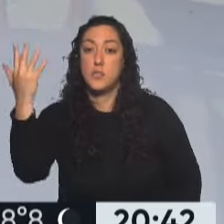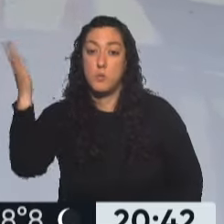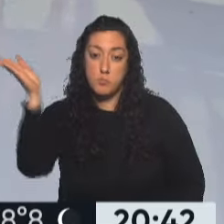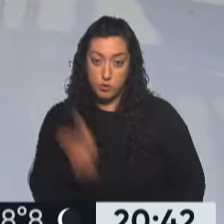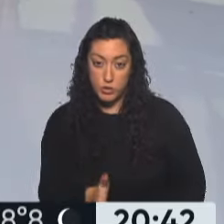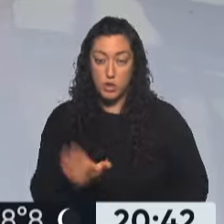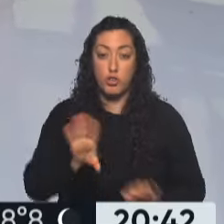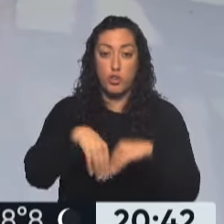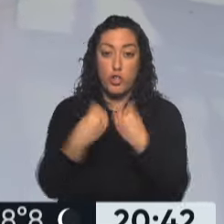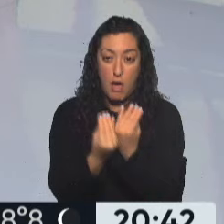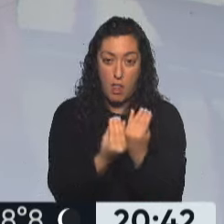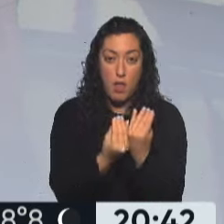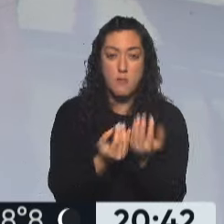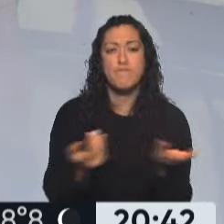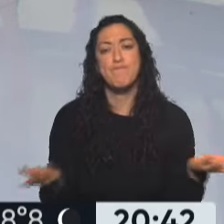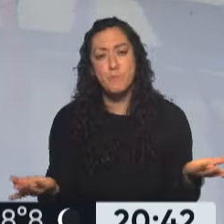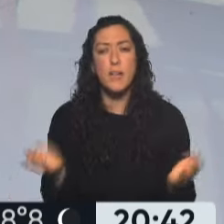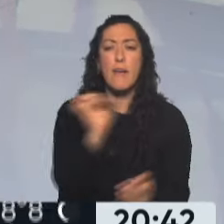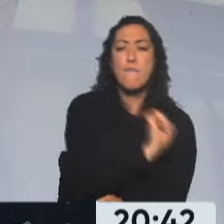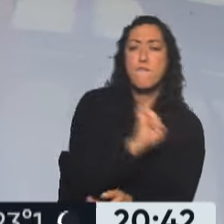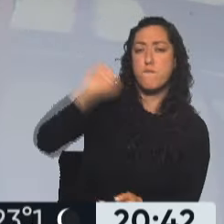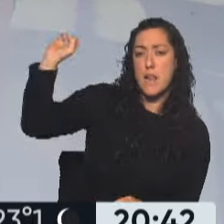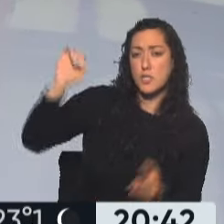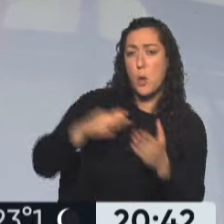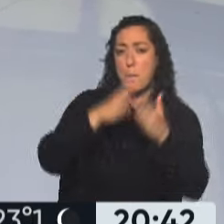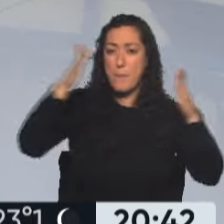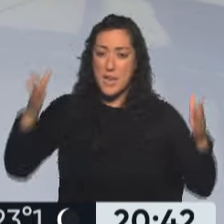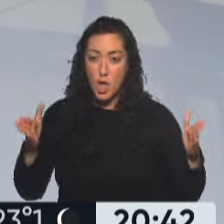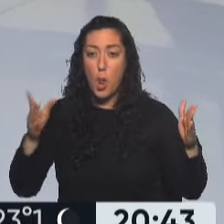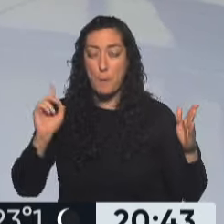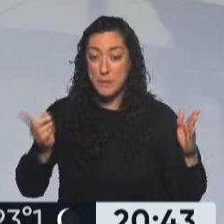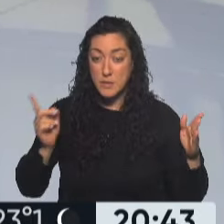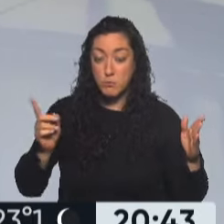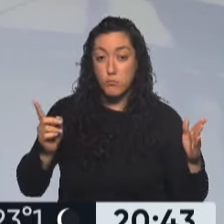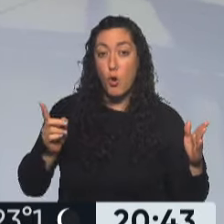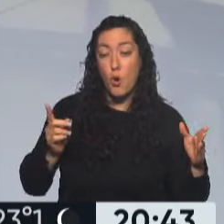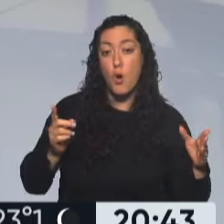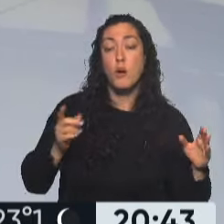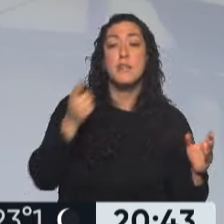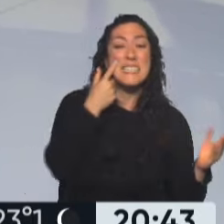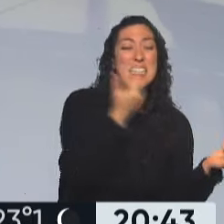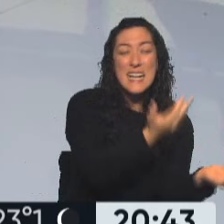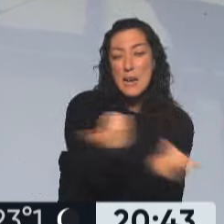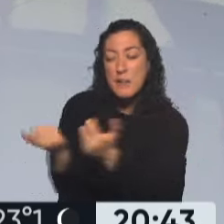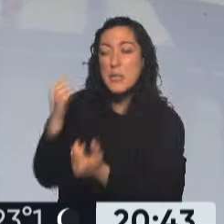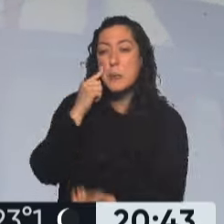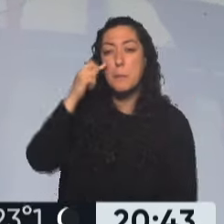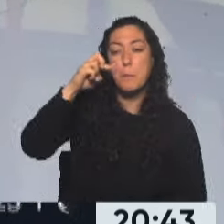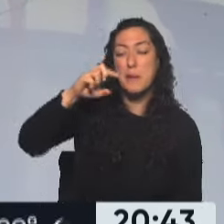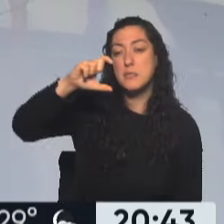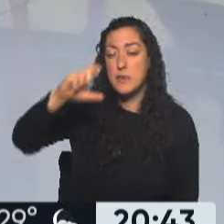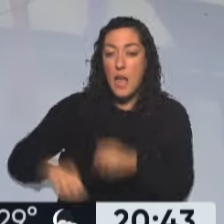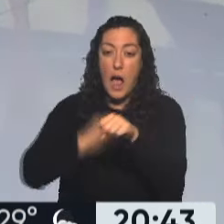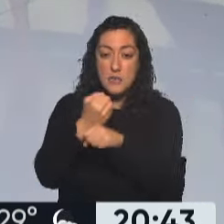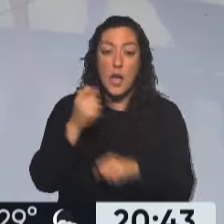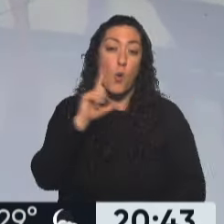142,5%. Te preguntarás, ¿de cuánto fue la inflación en ese mismo periodo? Bueno, según el último relevamiento que tenemos del INDEC, que es hasta el